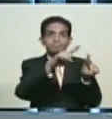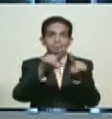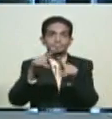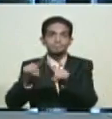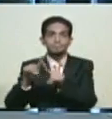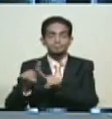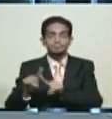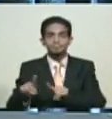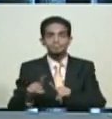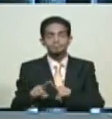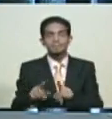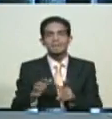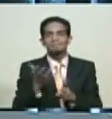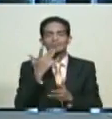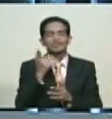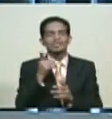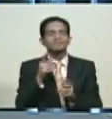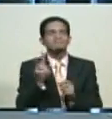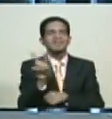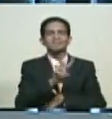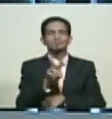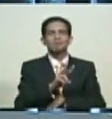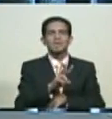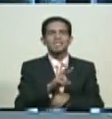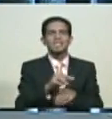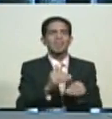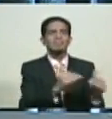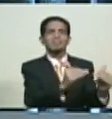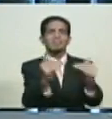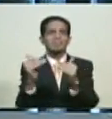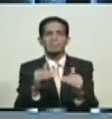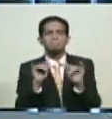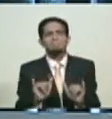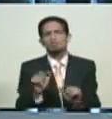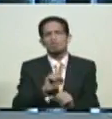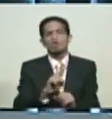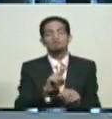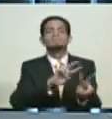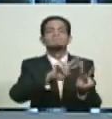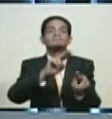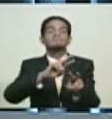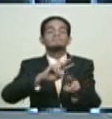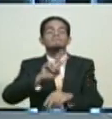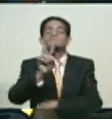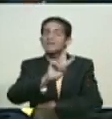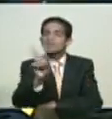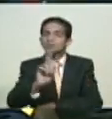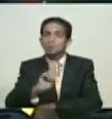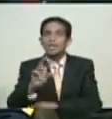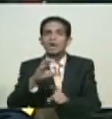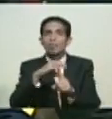hay una venezuela allá del siglo 21 con un nivel educativo cultural y de conciencia superior